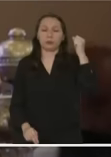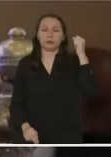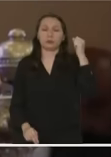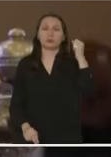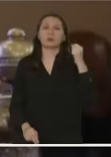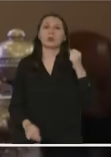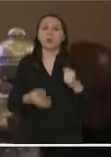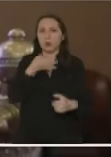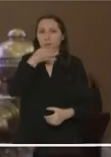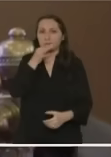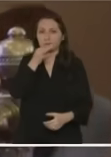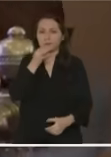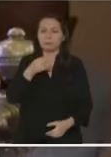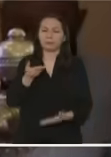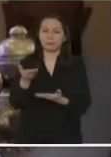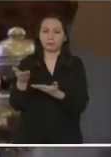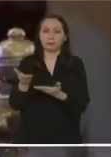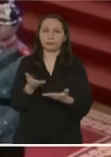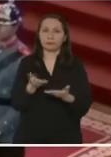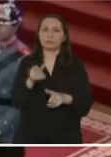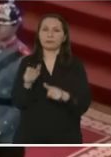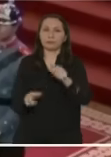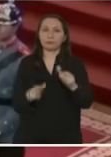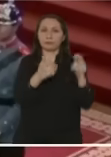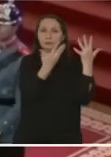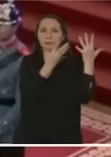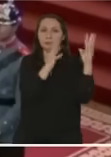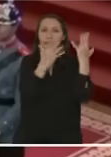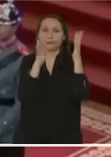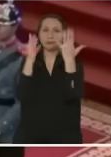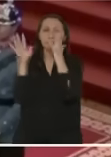Buffon hacer uso de la palabra.